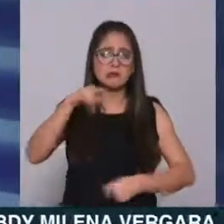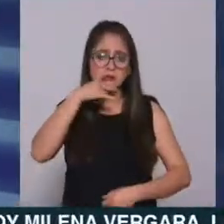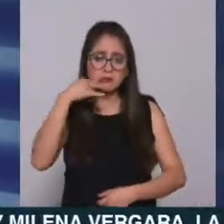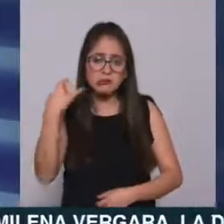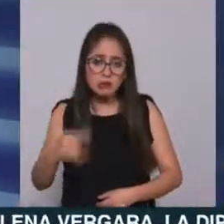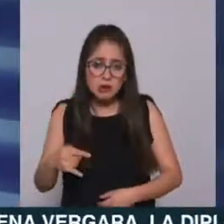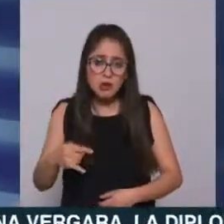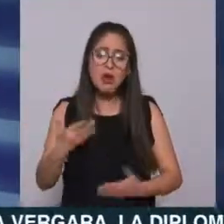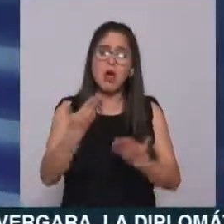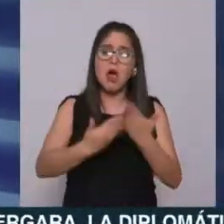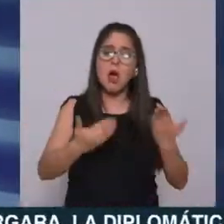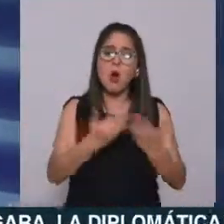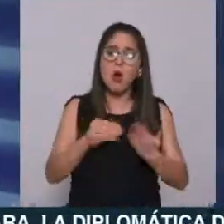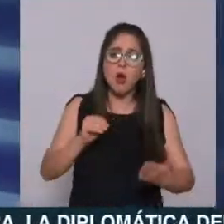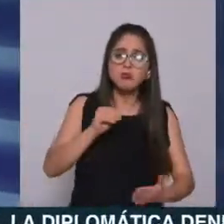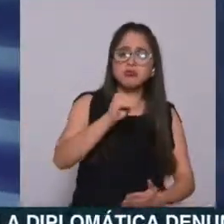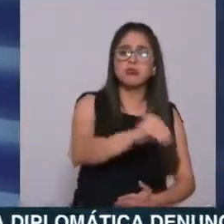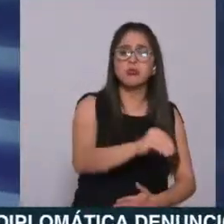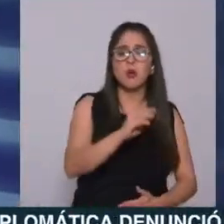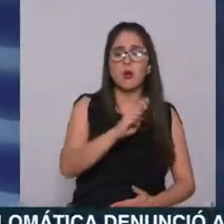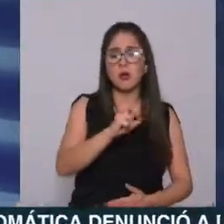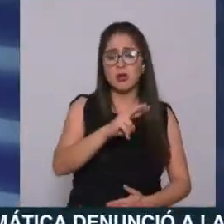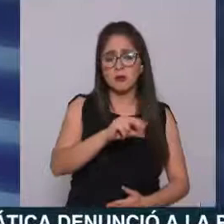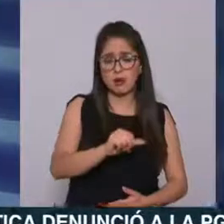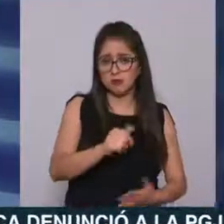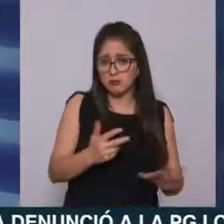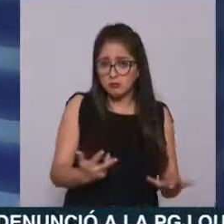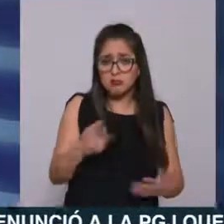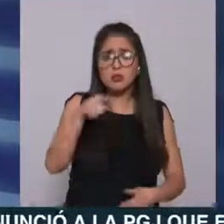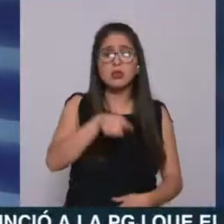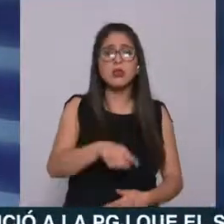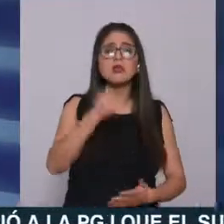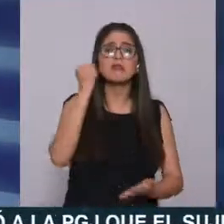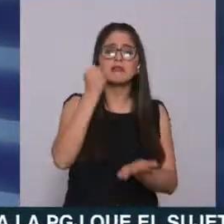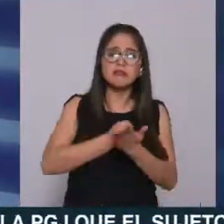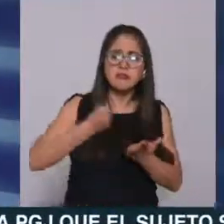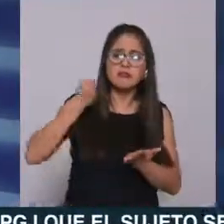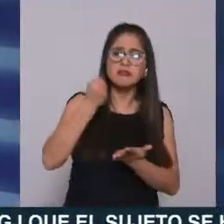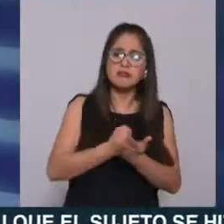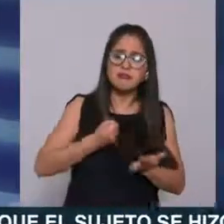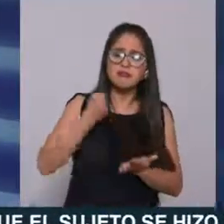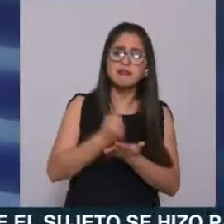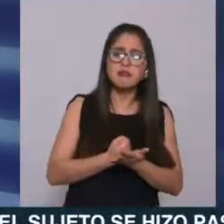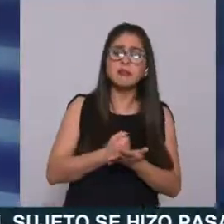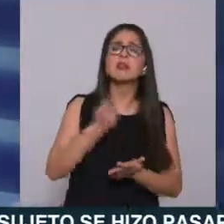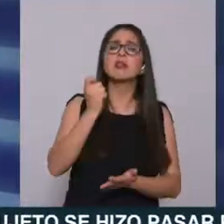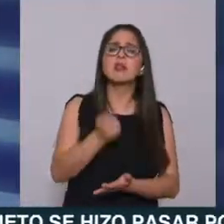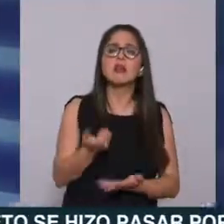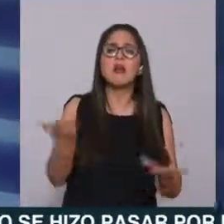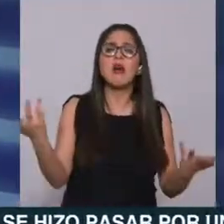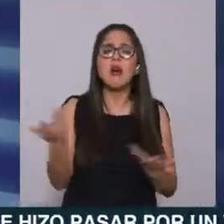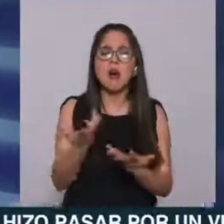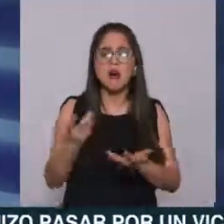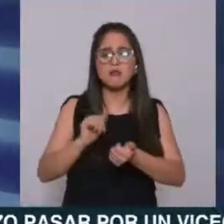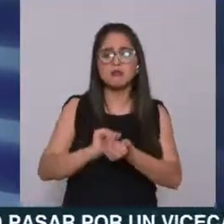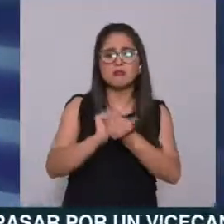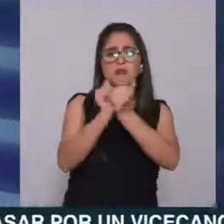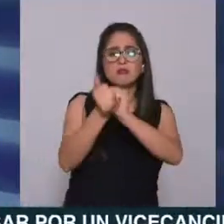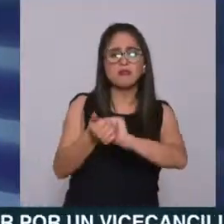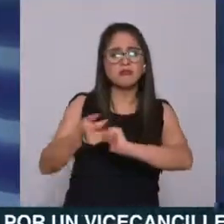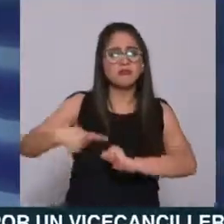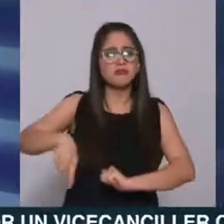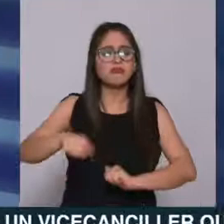a Bolivia. Y en este sentido, pues bueno, estas presiones pues generaron en primer lugar la